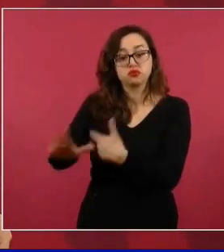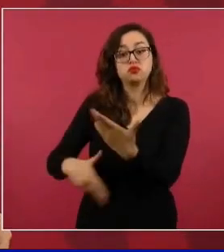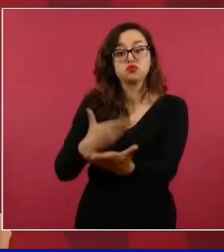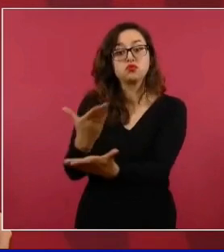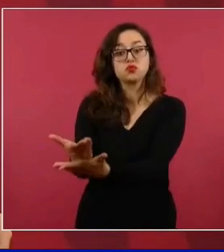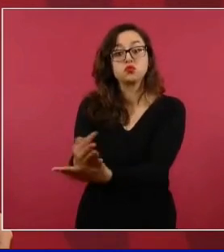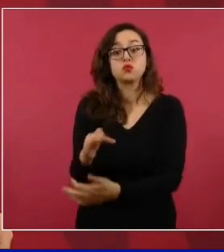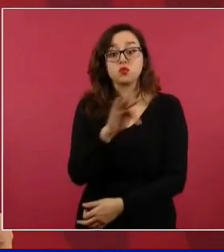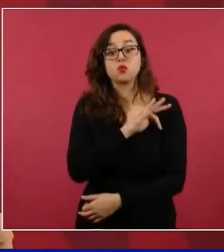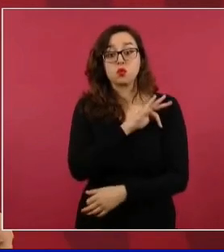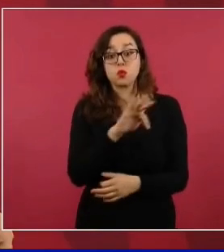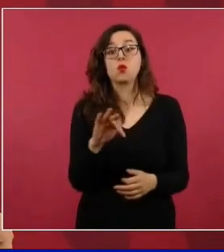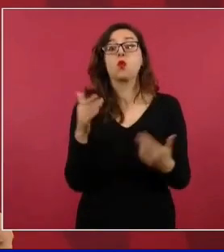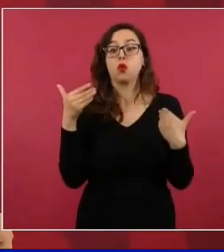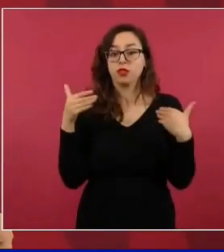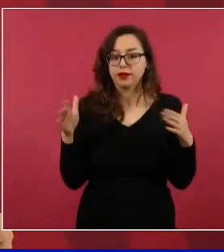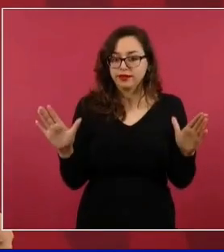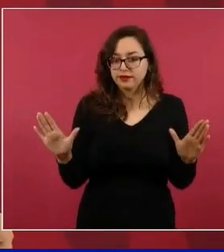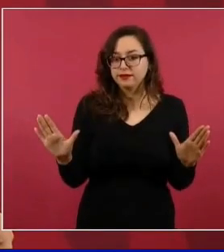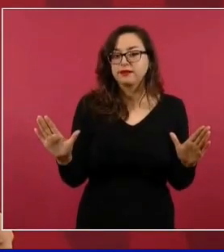Podría hacerlo.